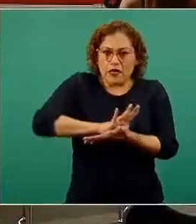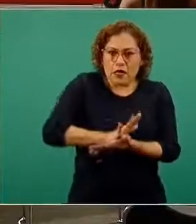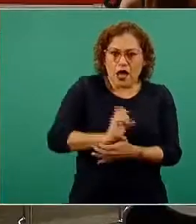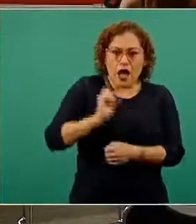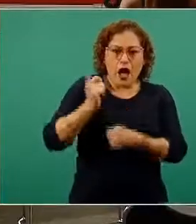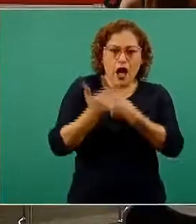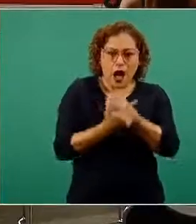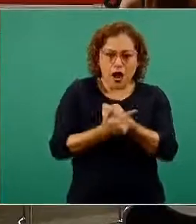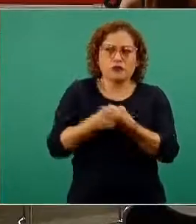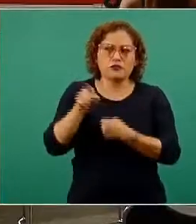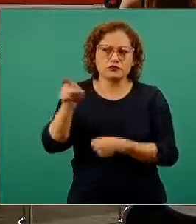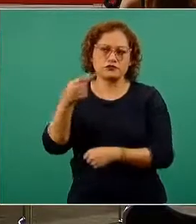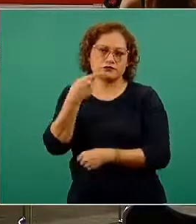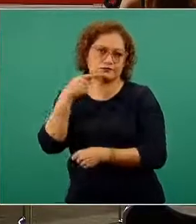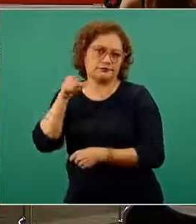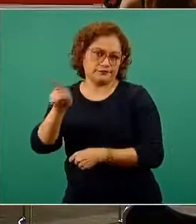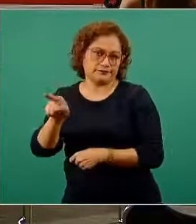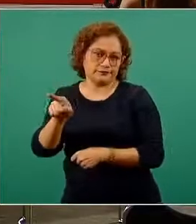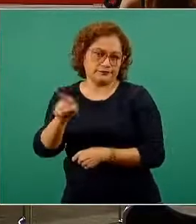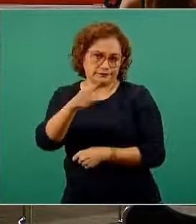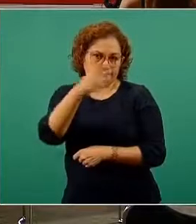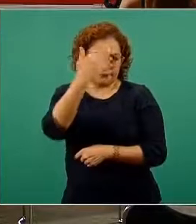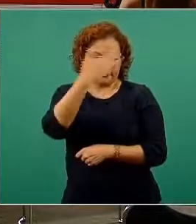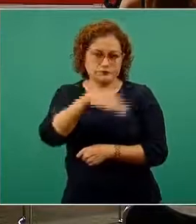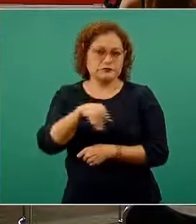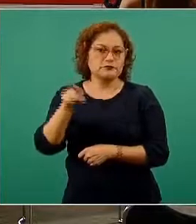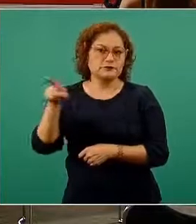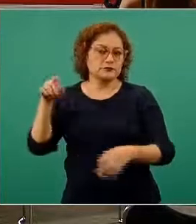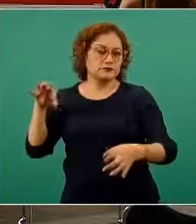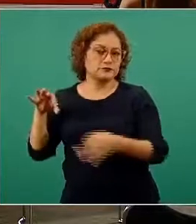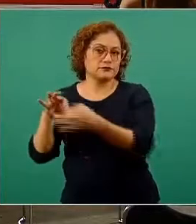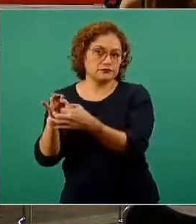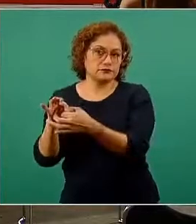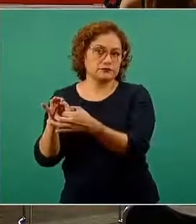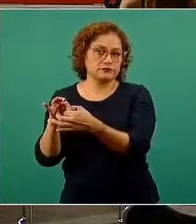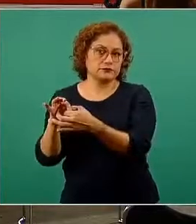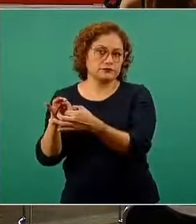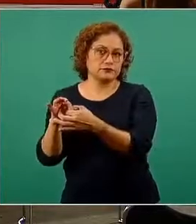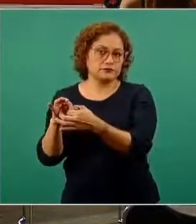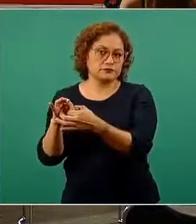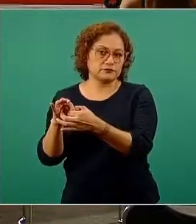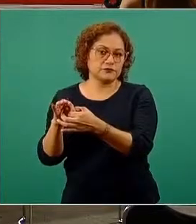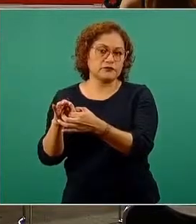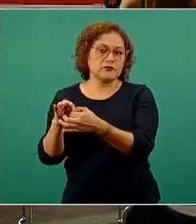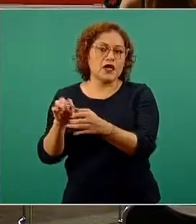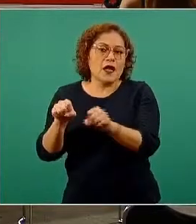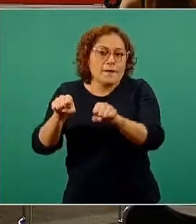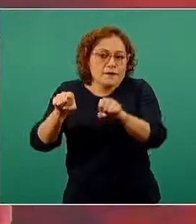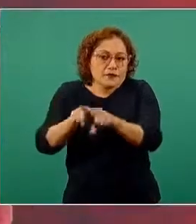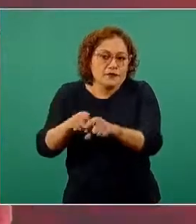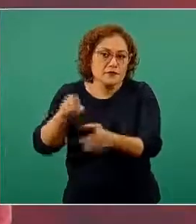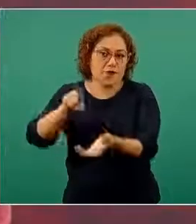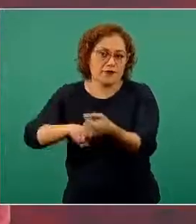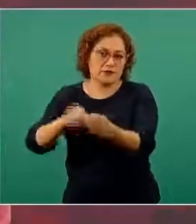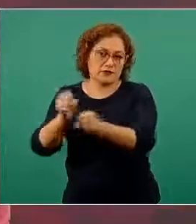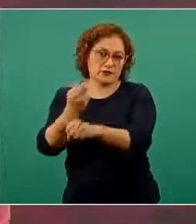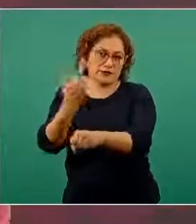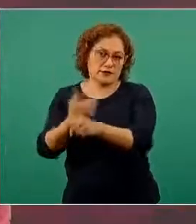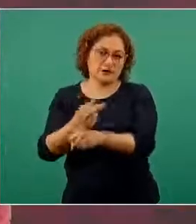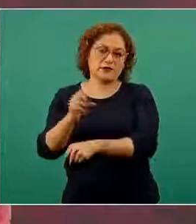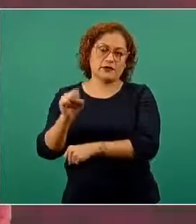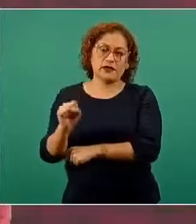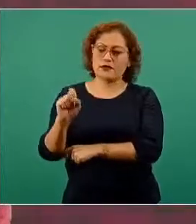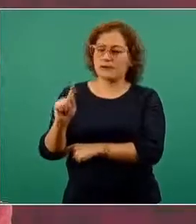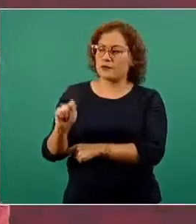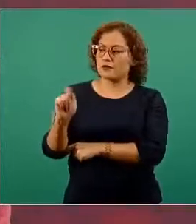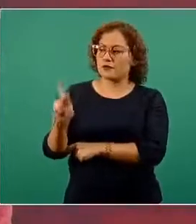pertenece o es coordinada por o el vínculo sectorial es de la Secretaría del Trabajo, y ahí es donde hay que